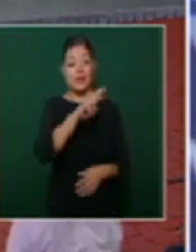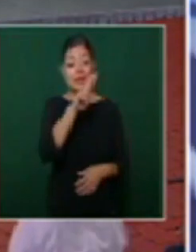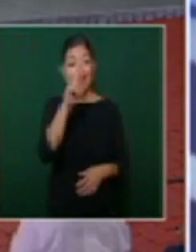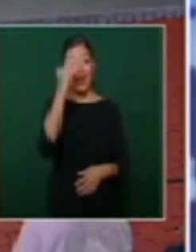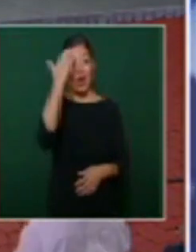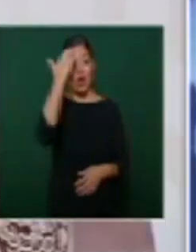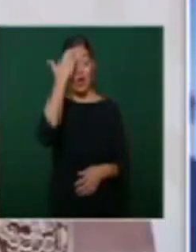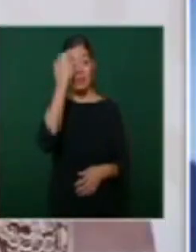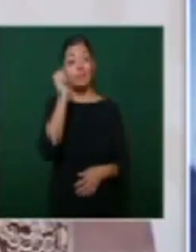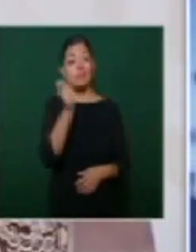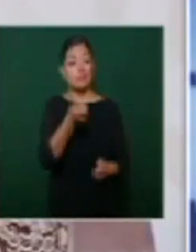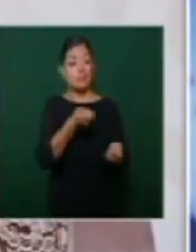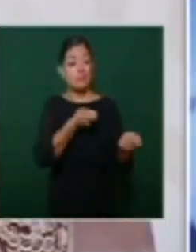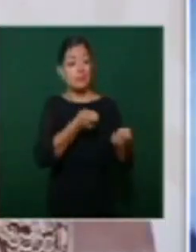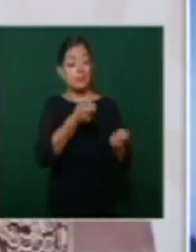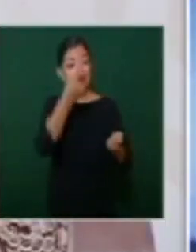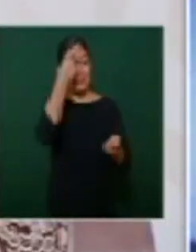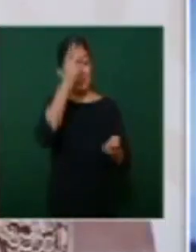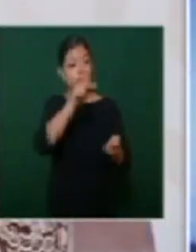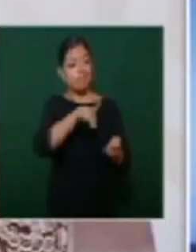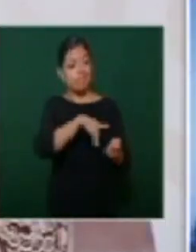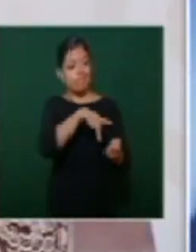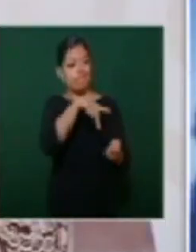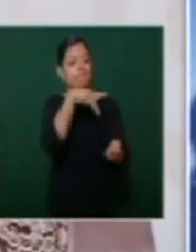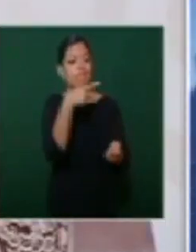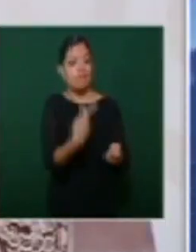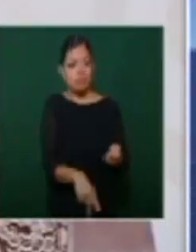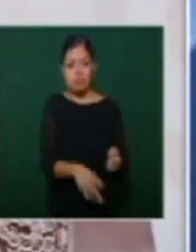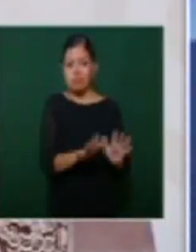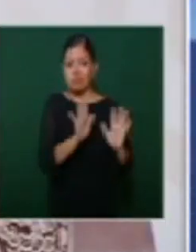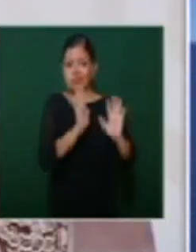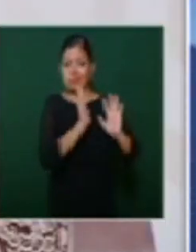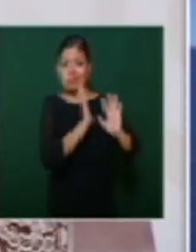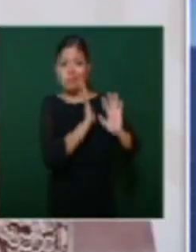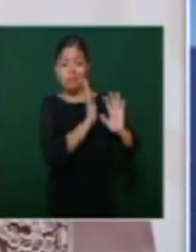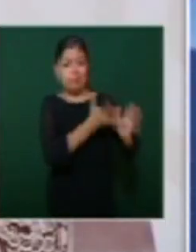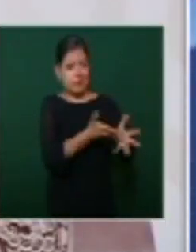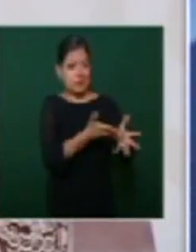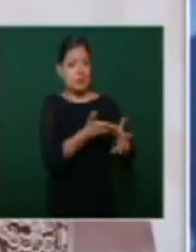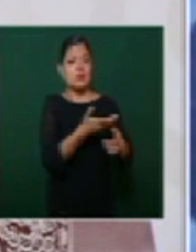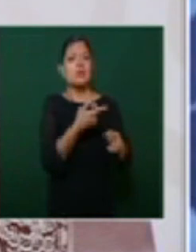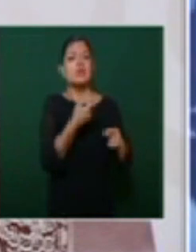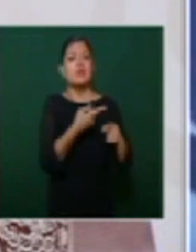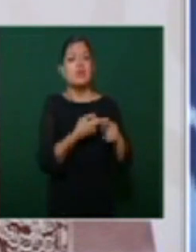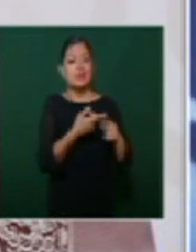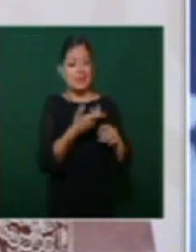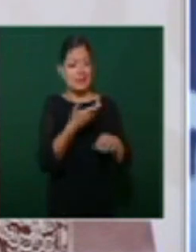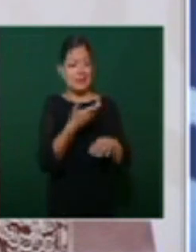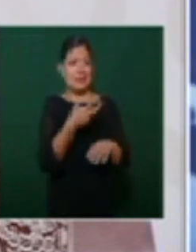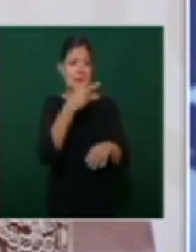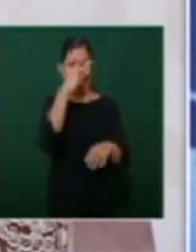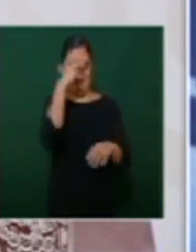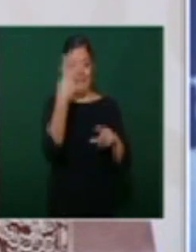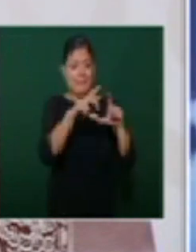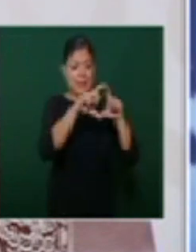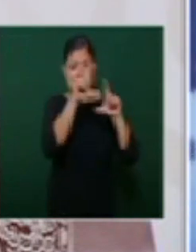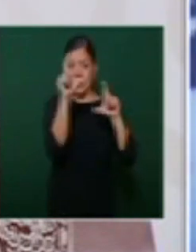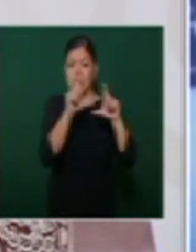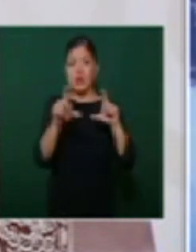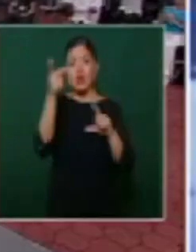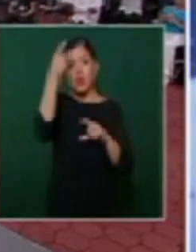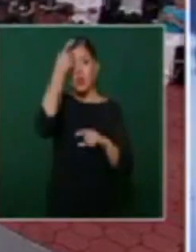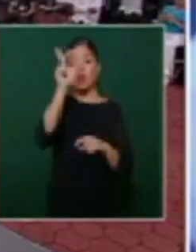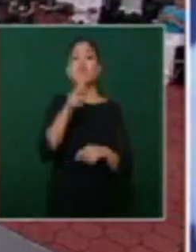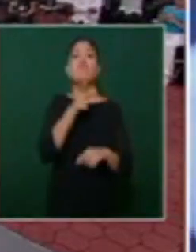114 de 114, ¿no? Fueron 114 votos los que dijimos no a la militarización